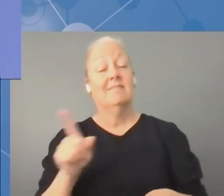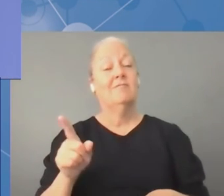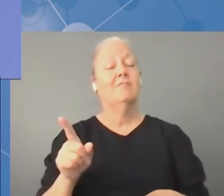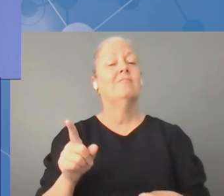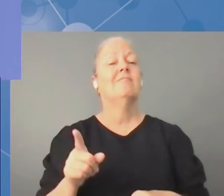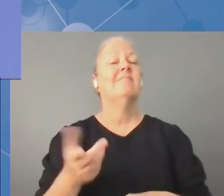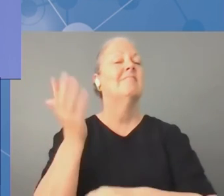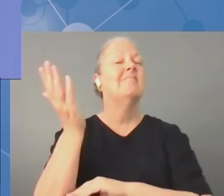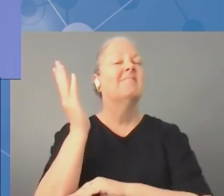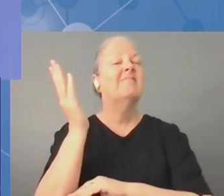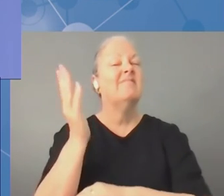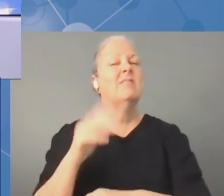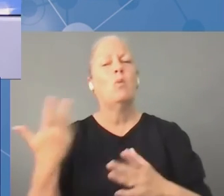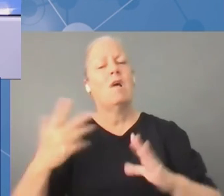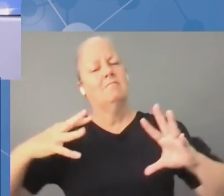informes.